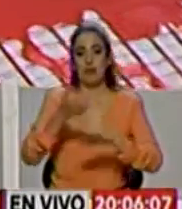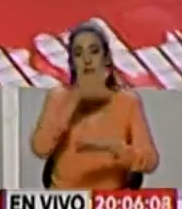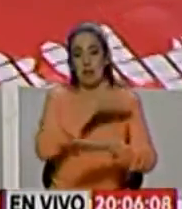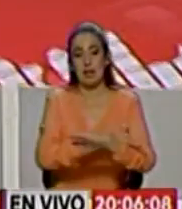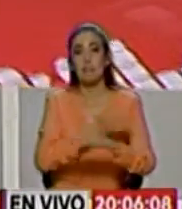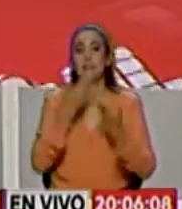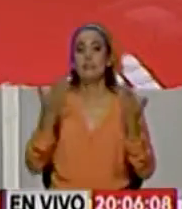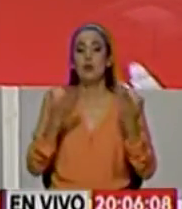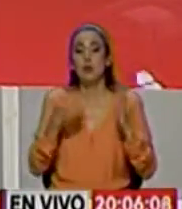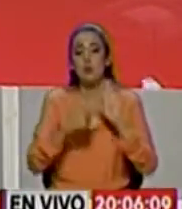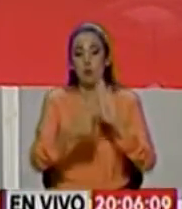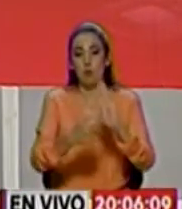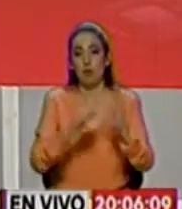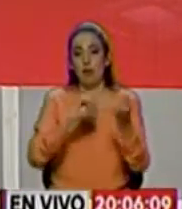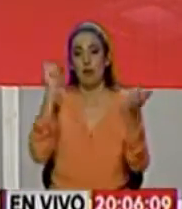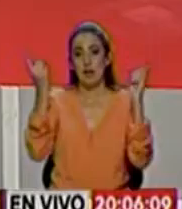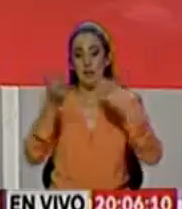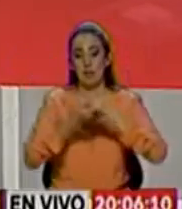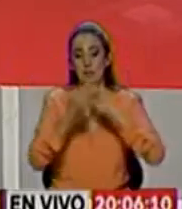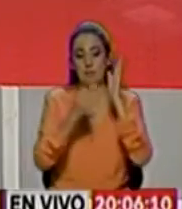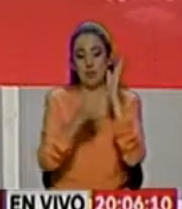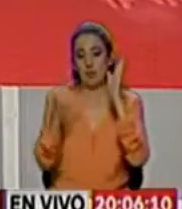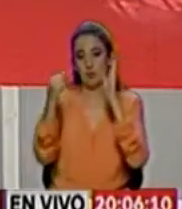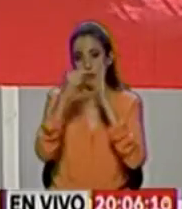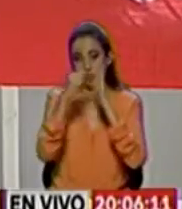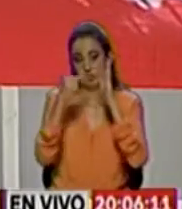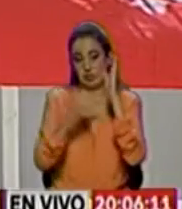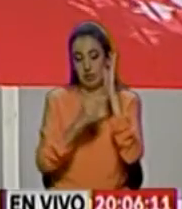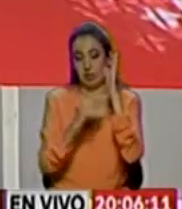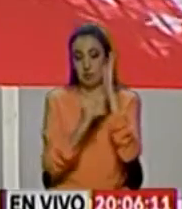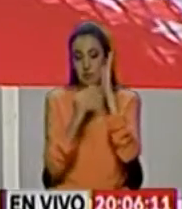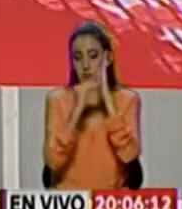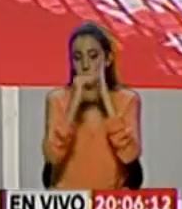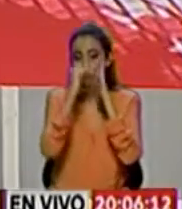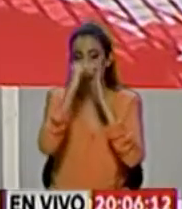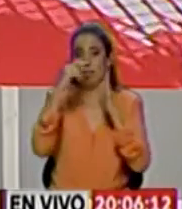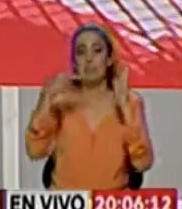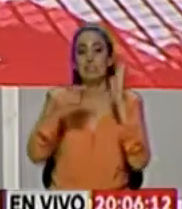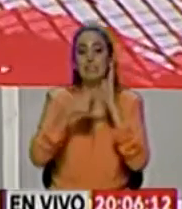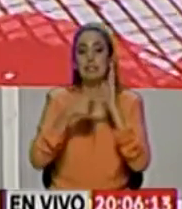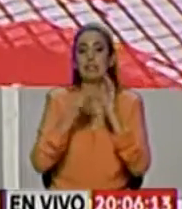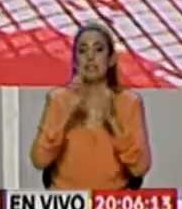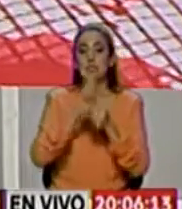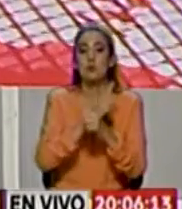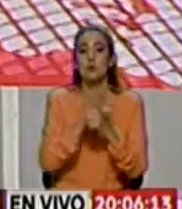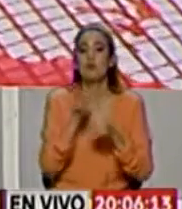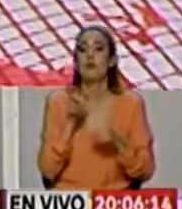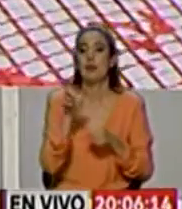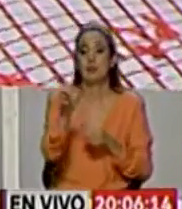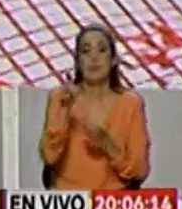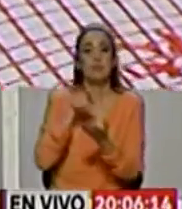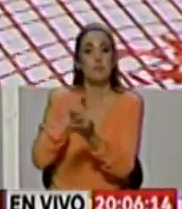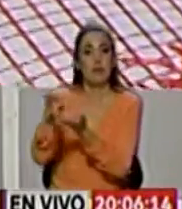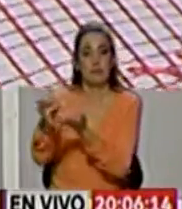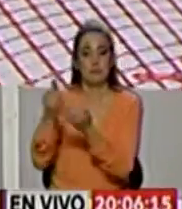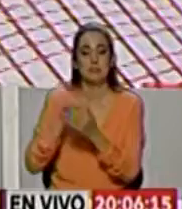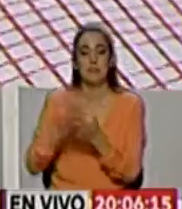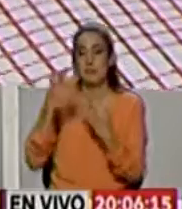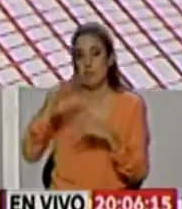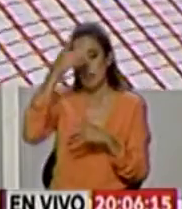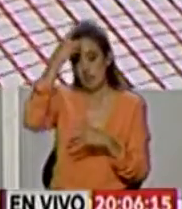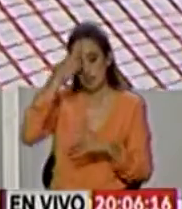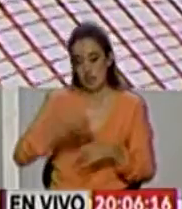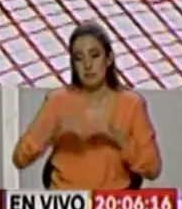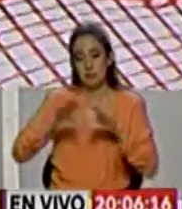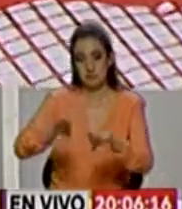con la cual se modificó el cálculo de intereses durante el periodo de gracia para pagos de tarjetas de crédito. La decisión es recibida de